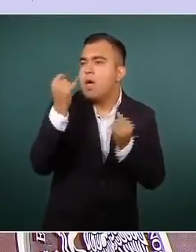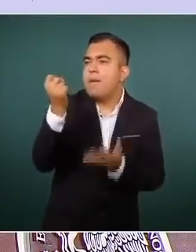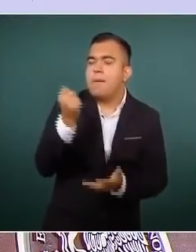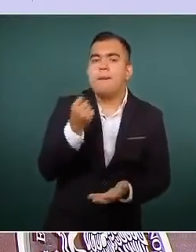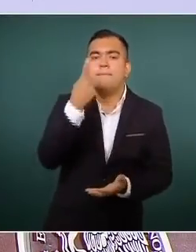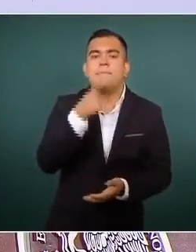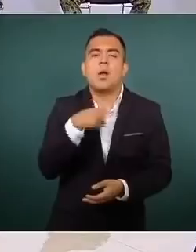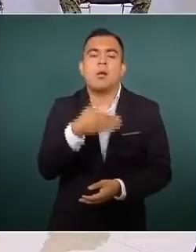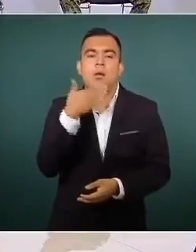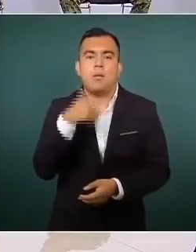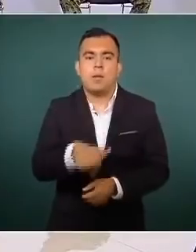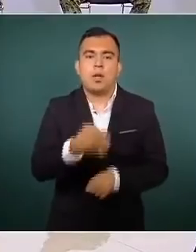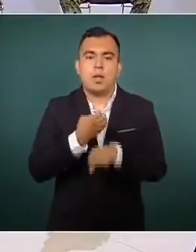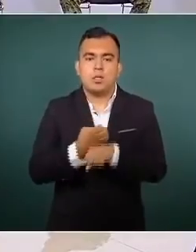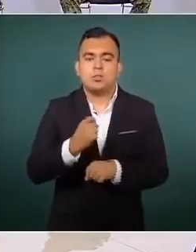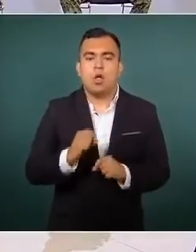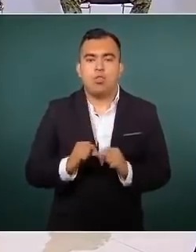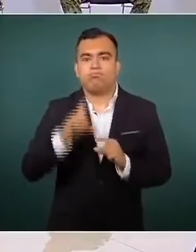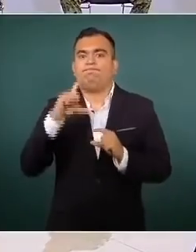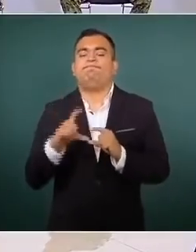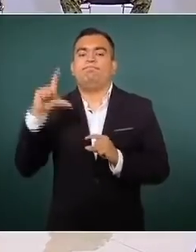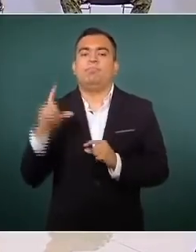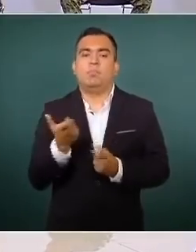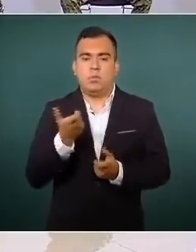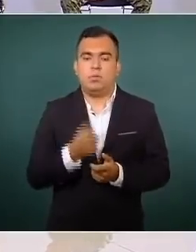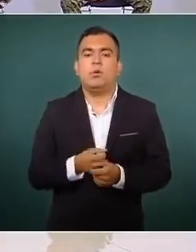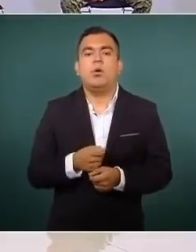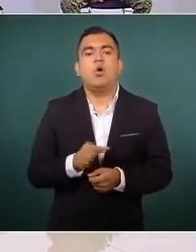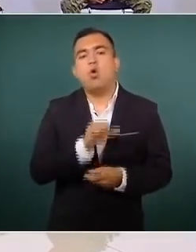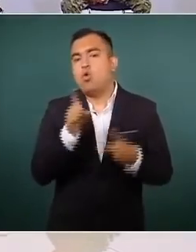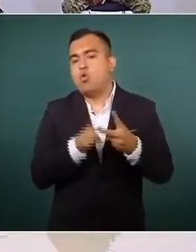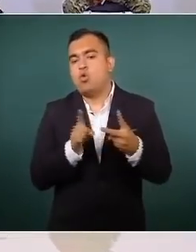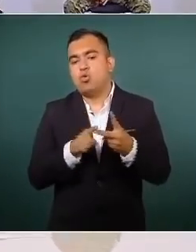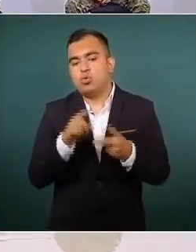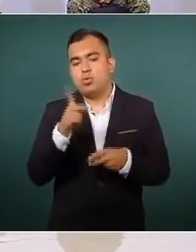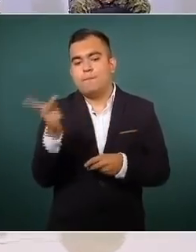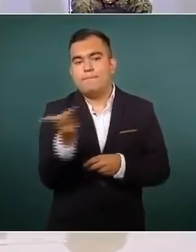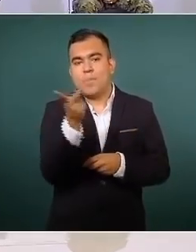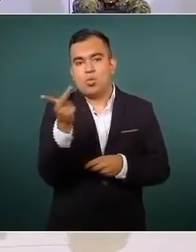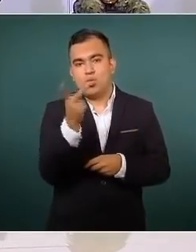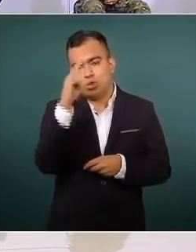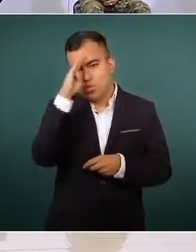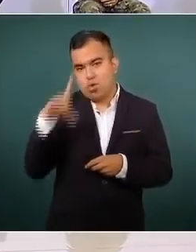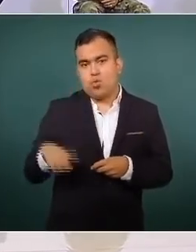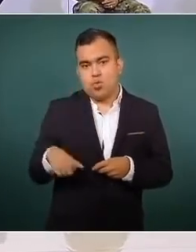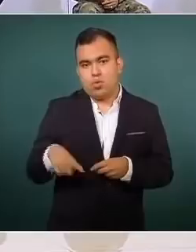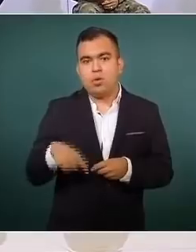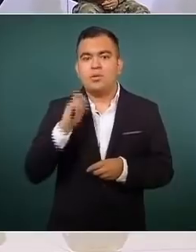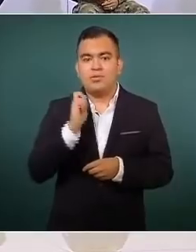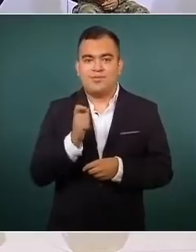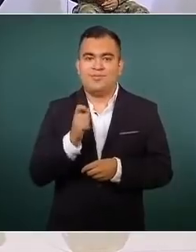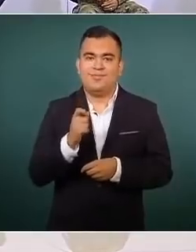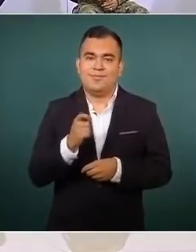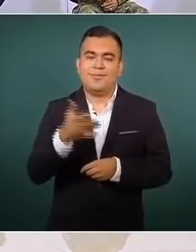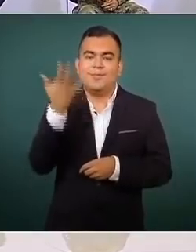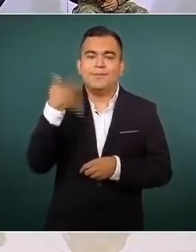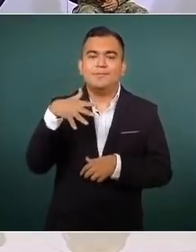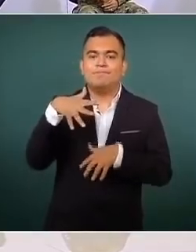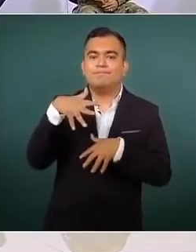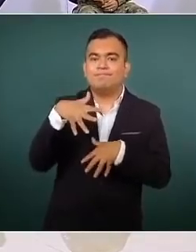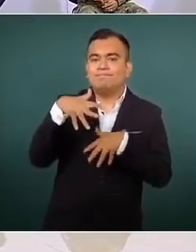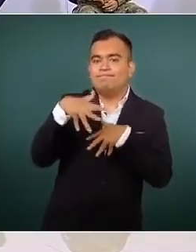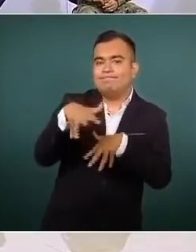finanzas estatales. Y una segunda pregunta, señor gobernador. En el marco de las manifestaciones por el